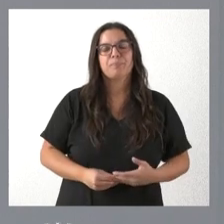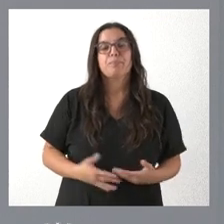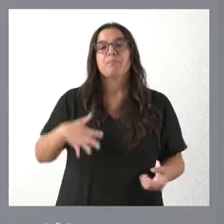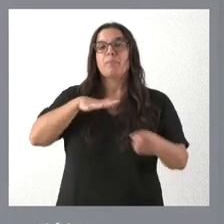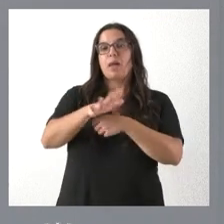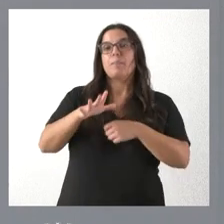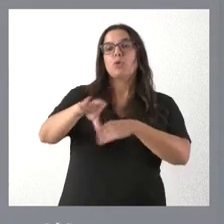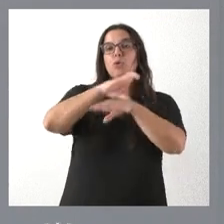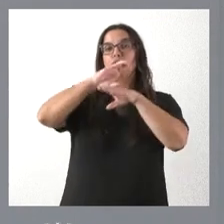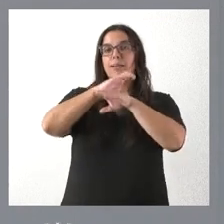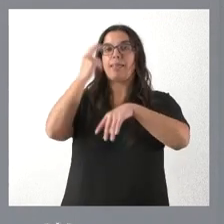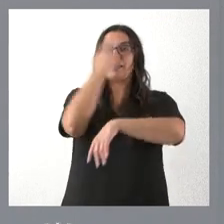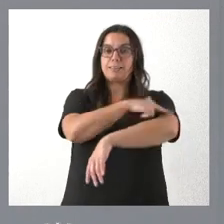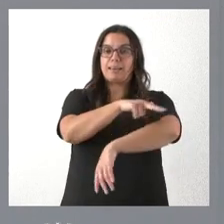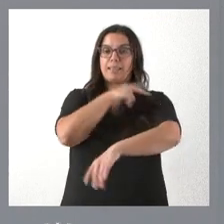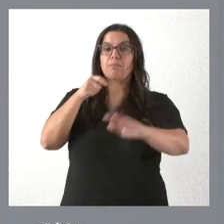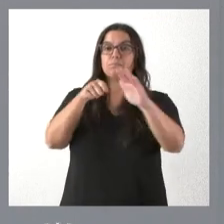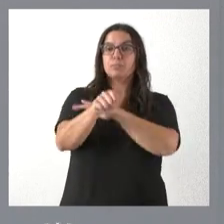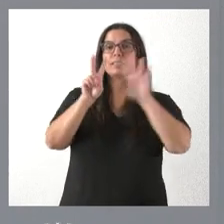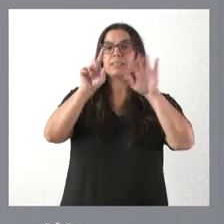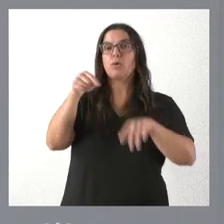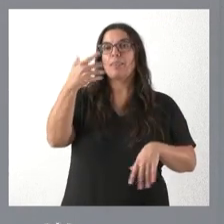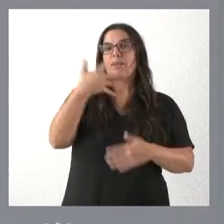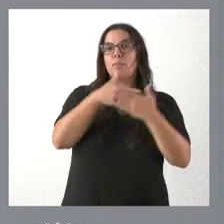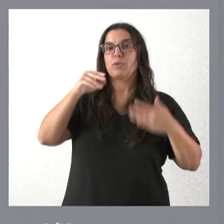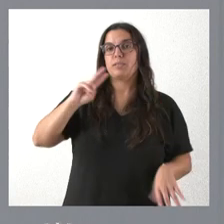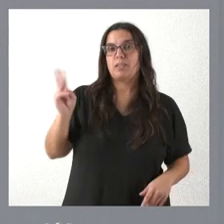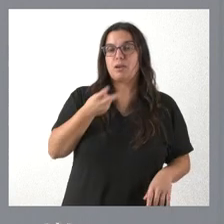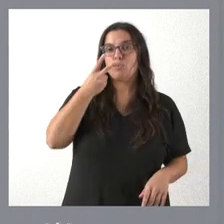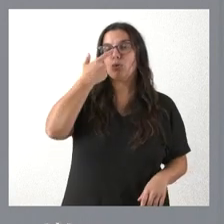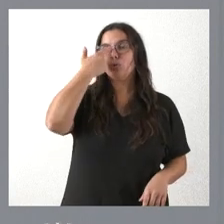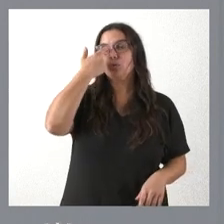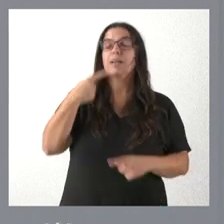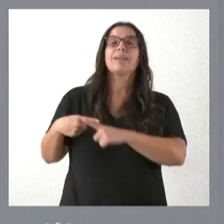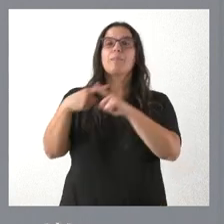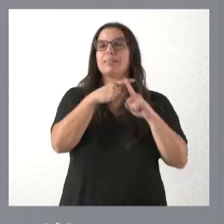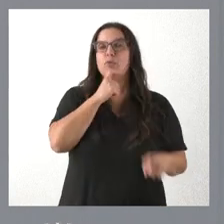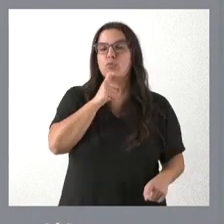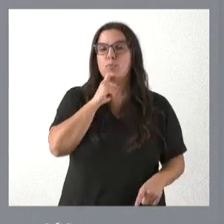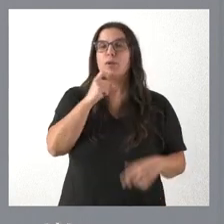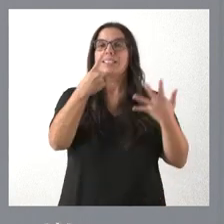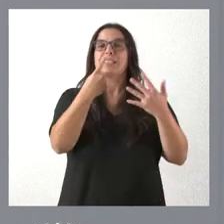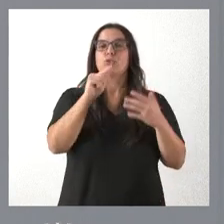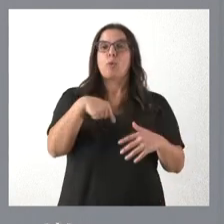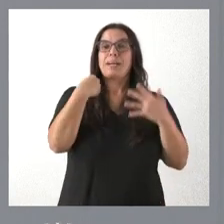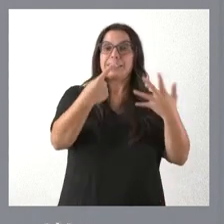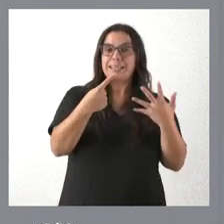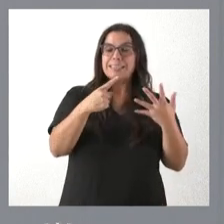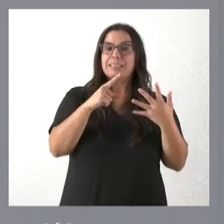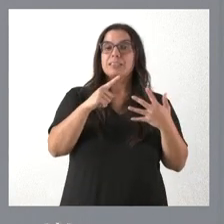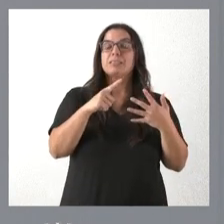el ámbito de la consejería de sanidad se invertirán un total de 7,5 millones de euros que se distribuyen en primer lugar 6,6 millones de